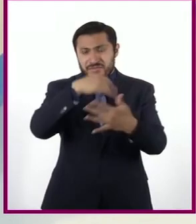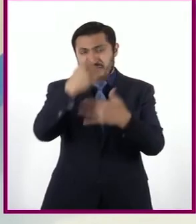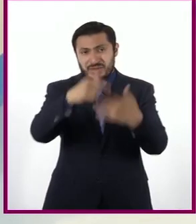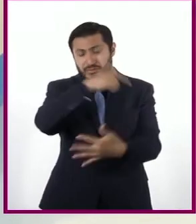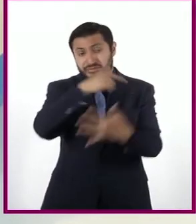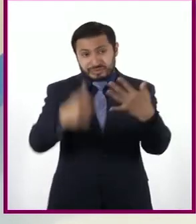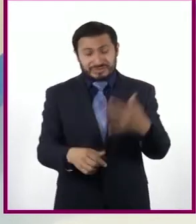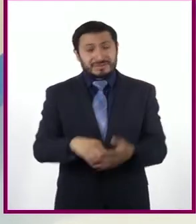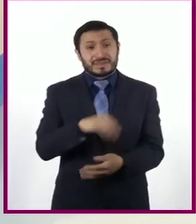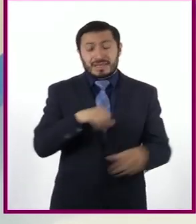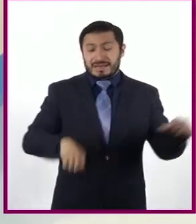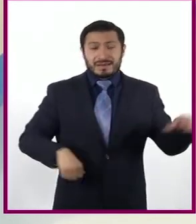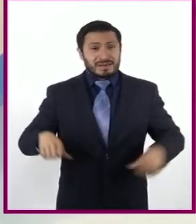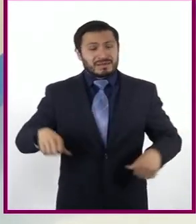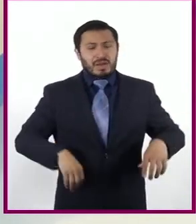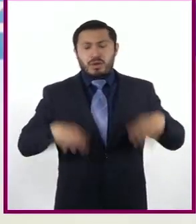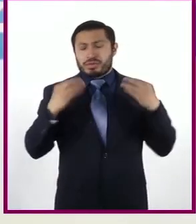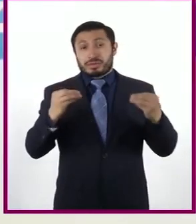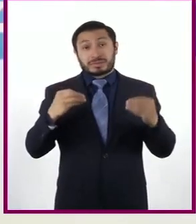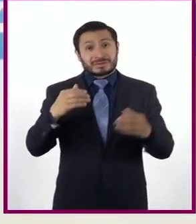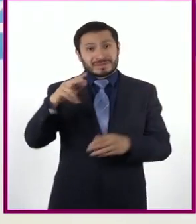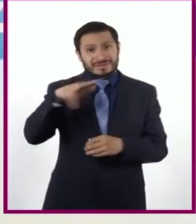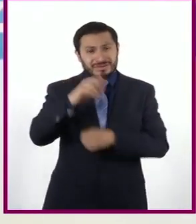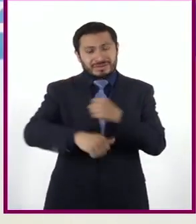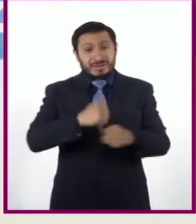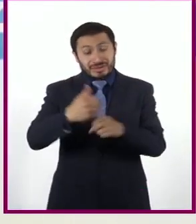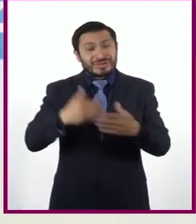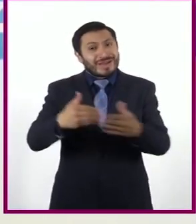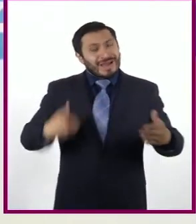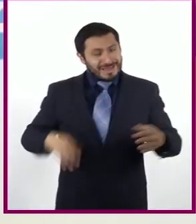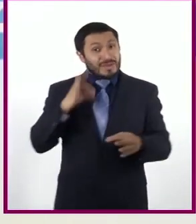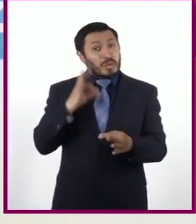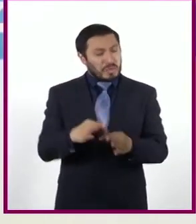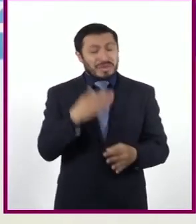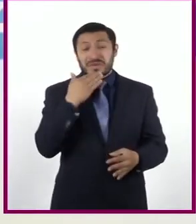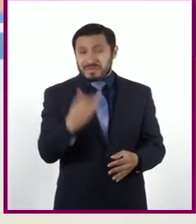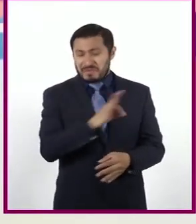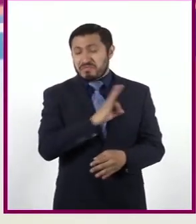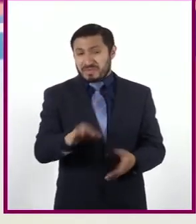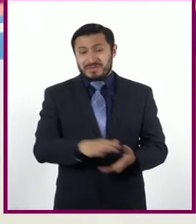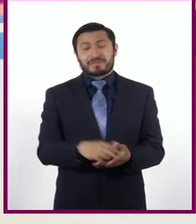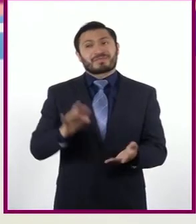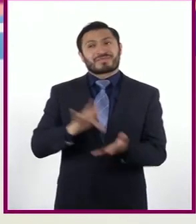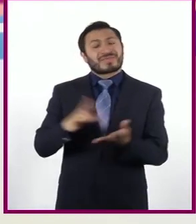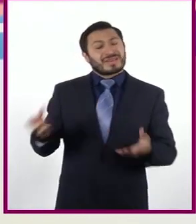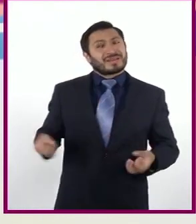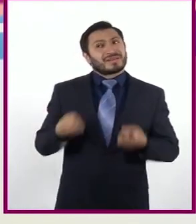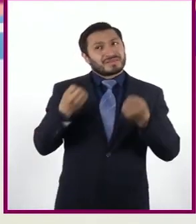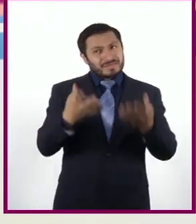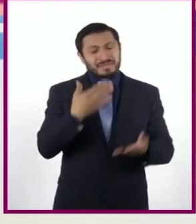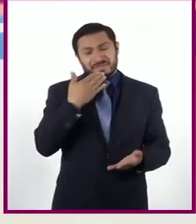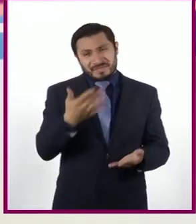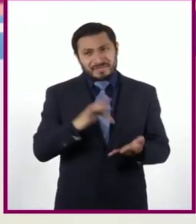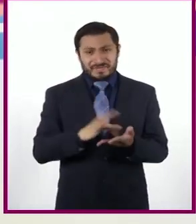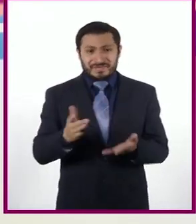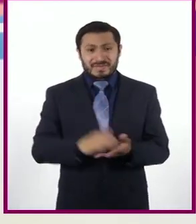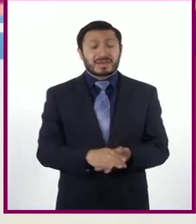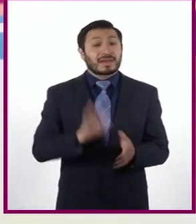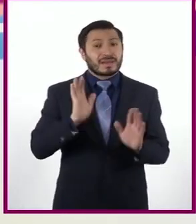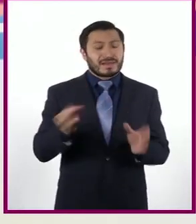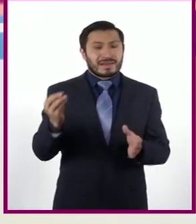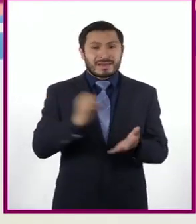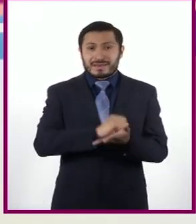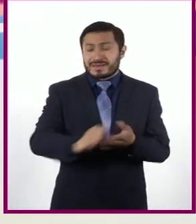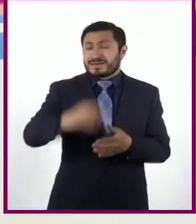de cumplir la mayoría de edad. Gracias, Claudia, por los aportes. Hemos llegado al final de la sesión,